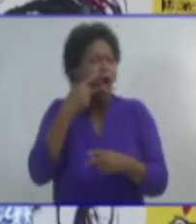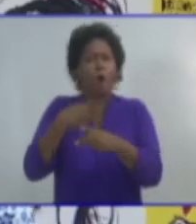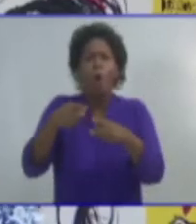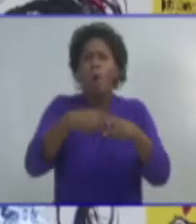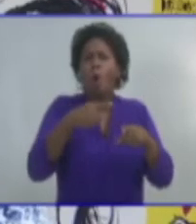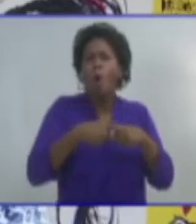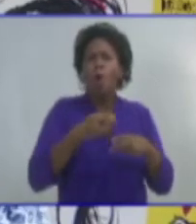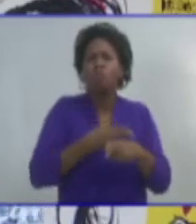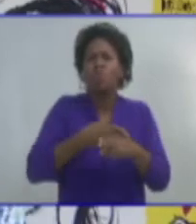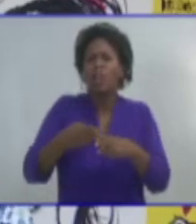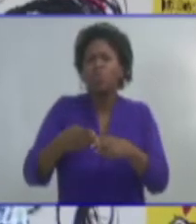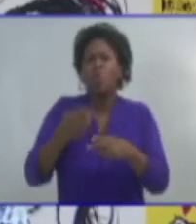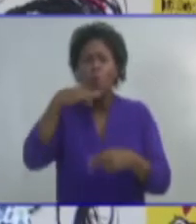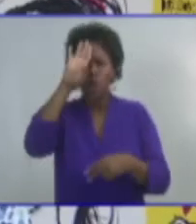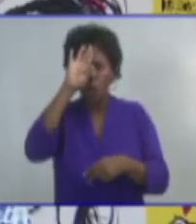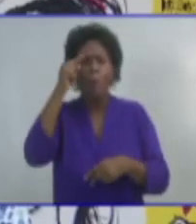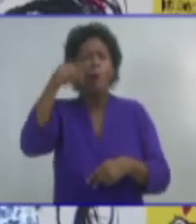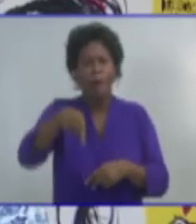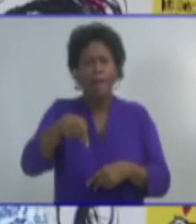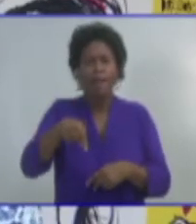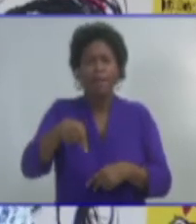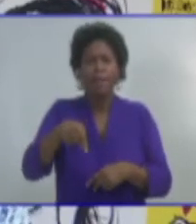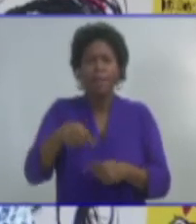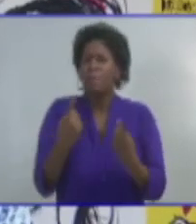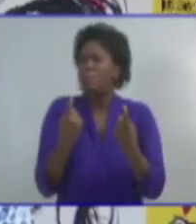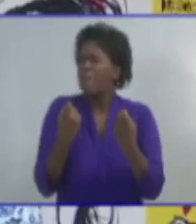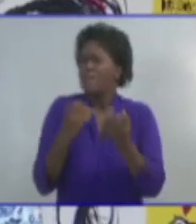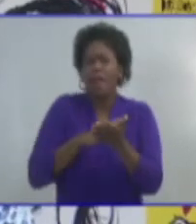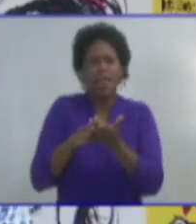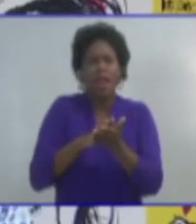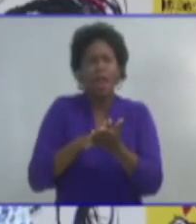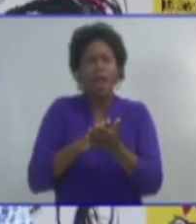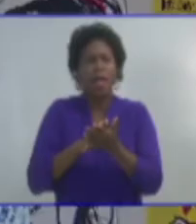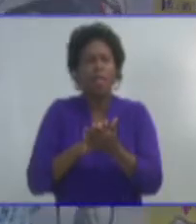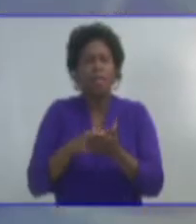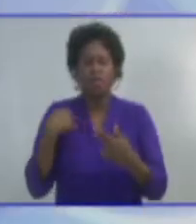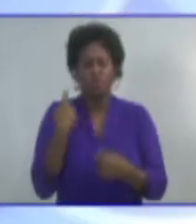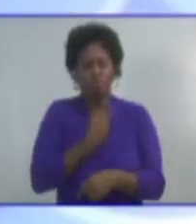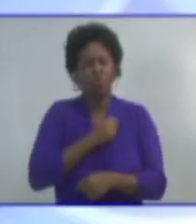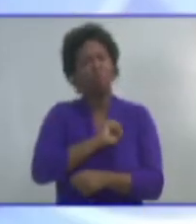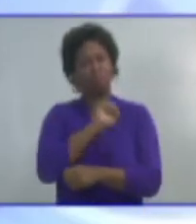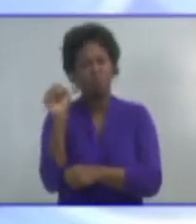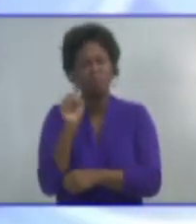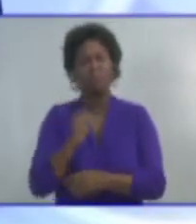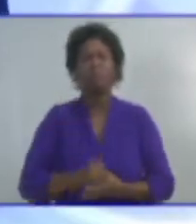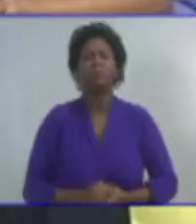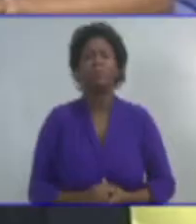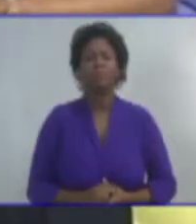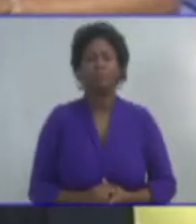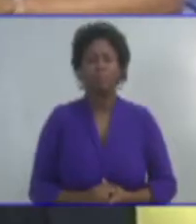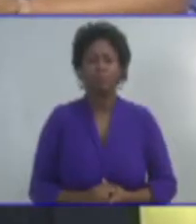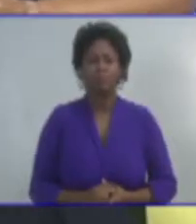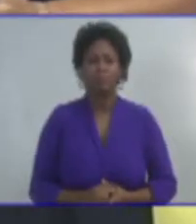tan contundentes que no hace falta que digamos mucho más.